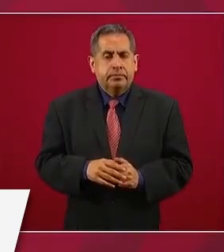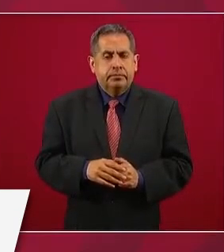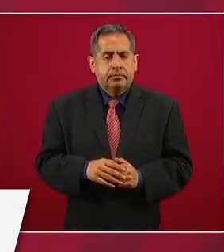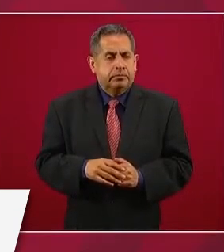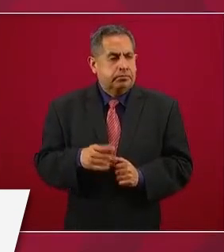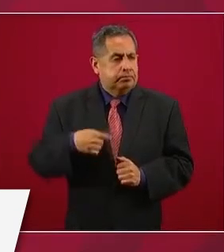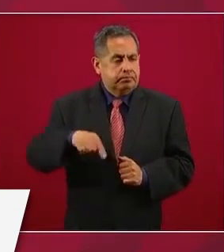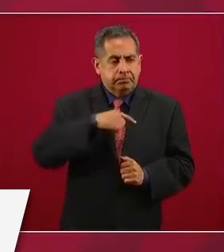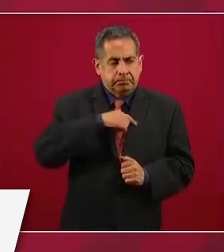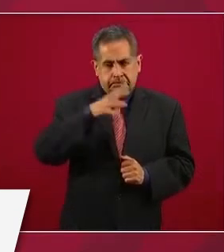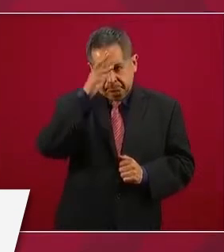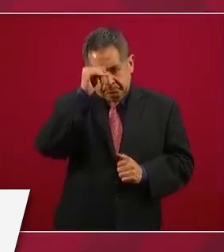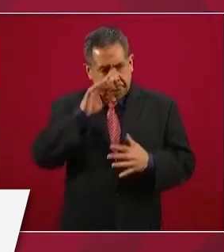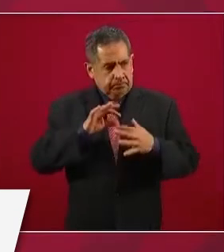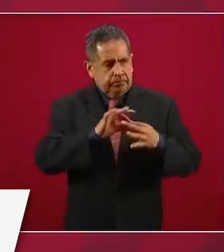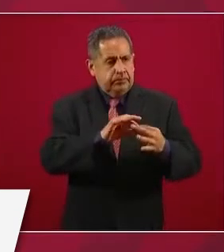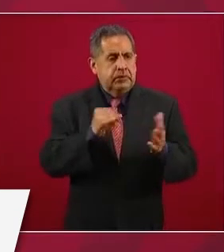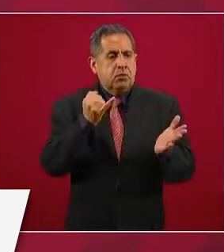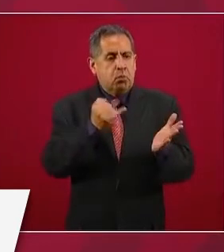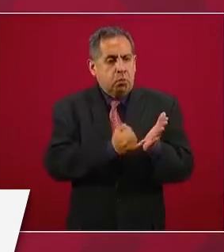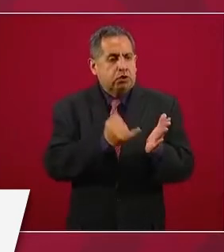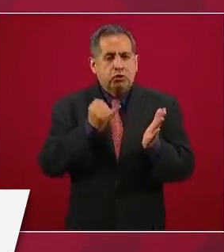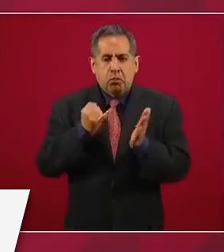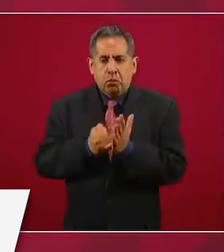un acuerdo de coordinación fiscal